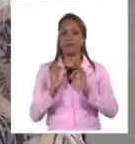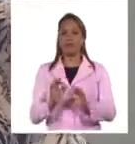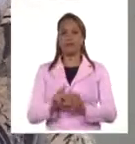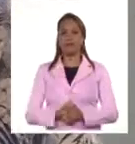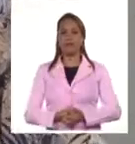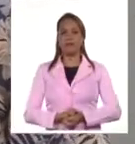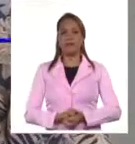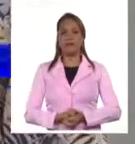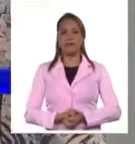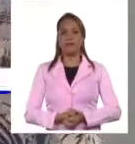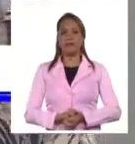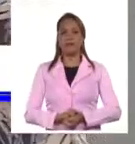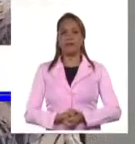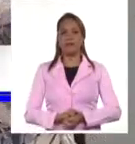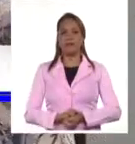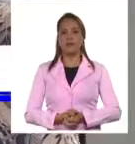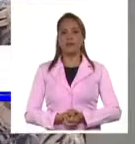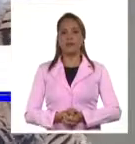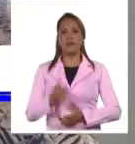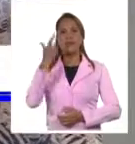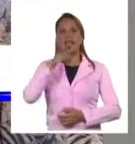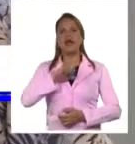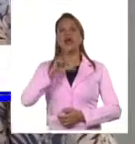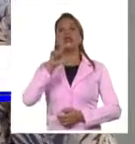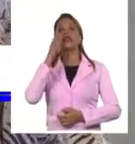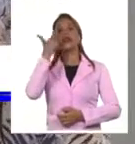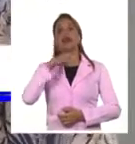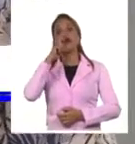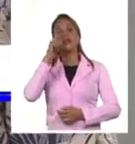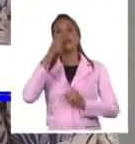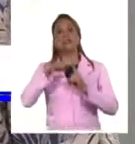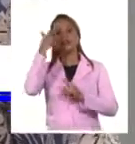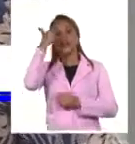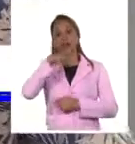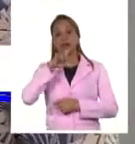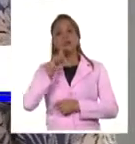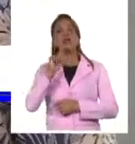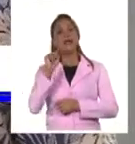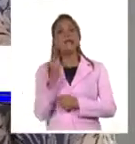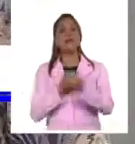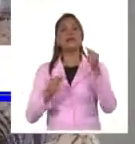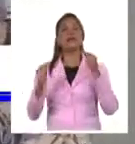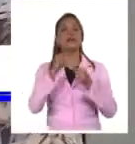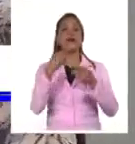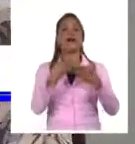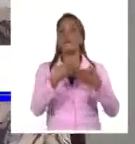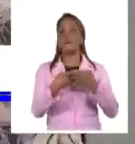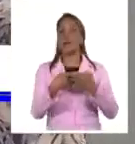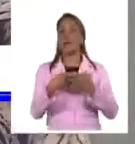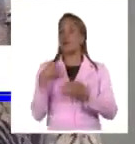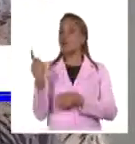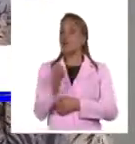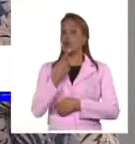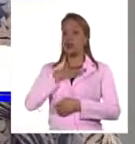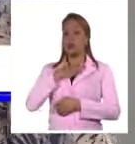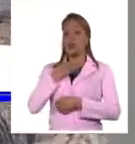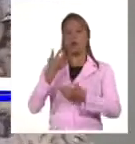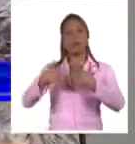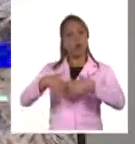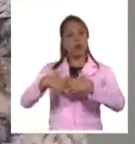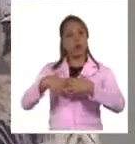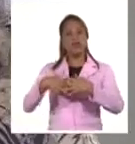Alcanzán es nuestro principal socio en este mundo ahora. Nosotros producimos y ellos nos hacen el trabajo